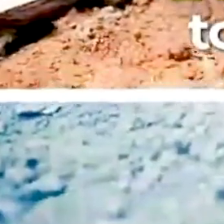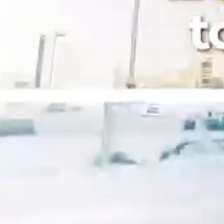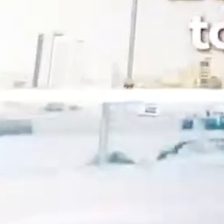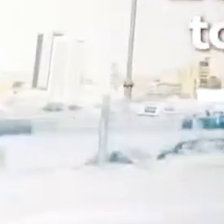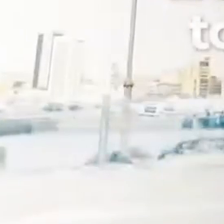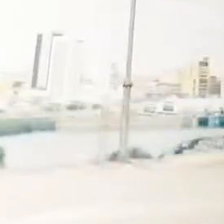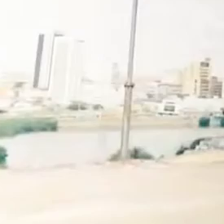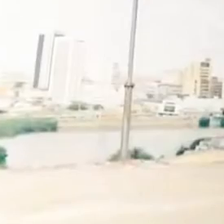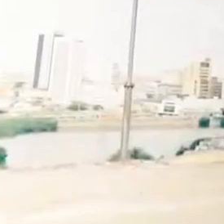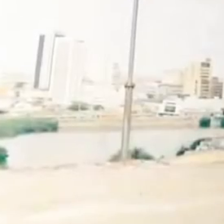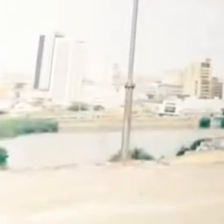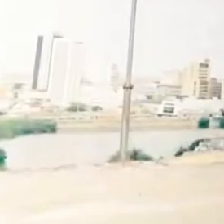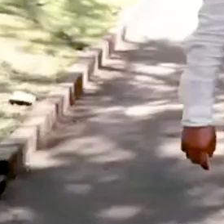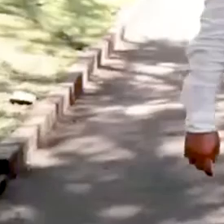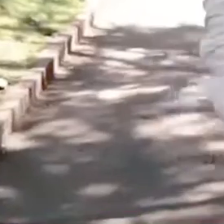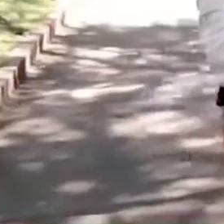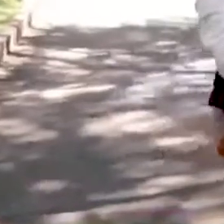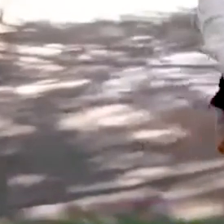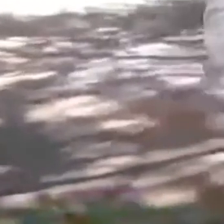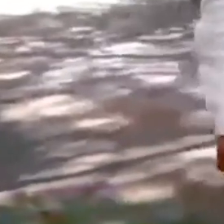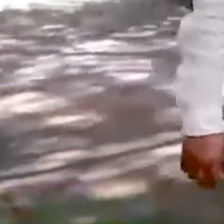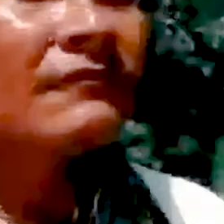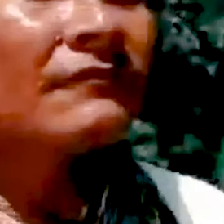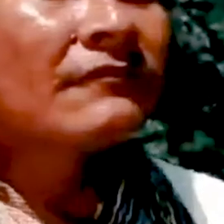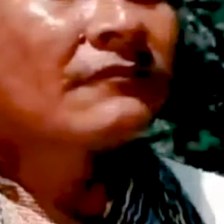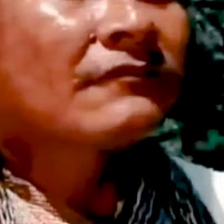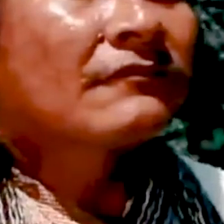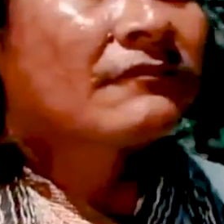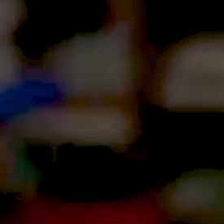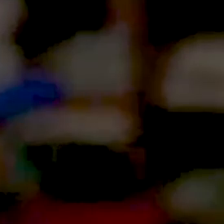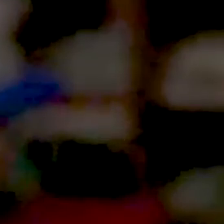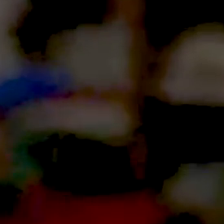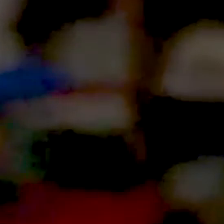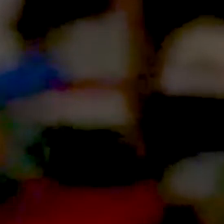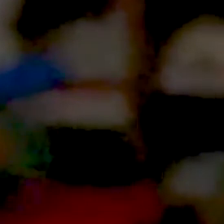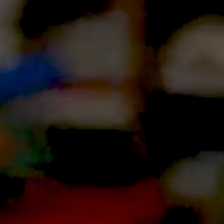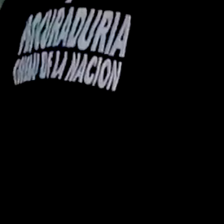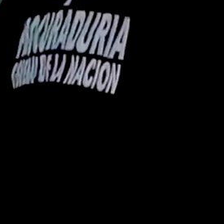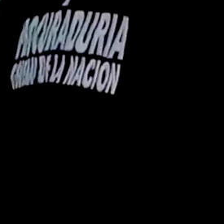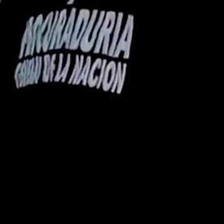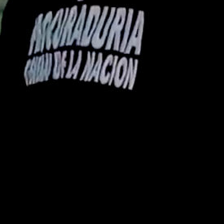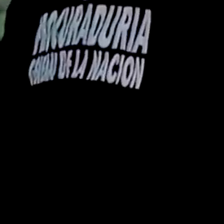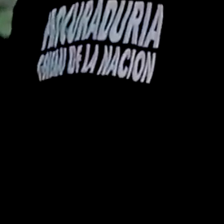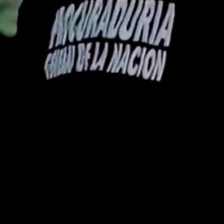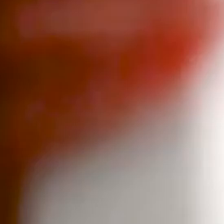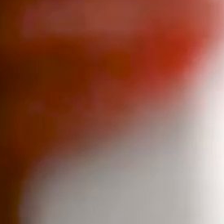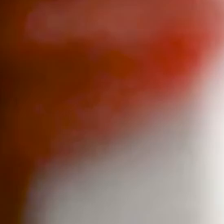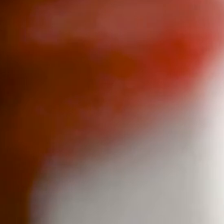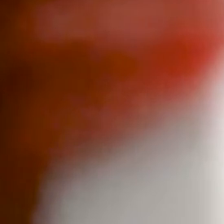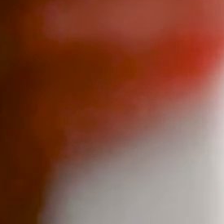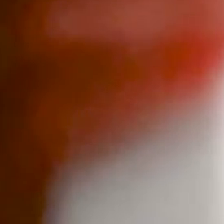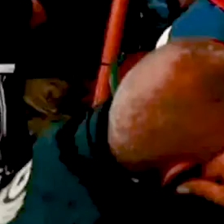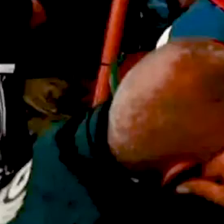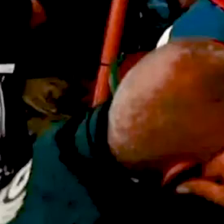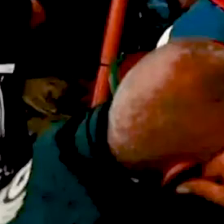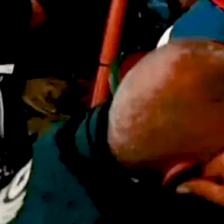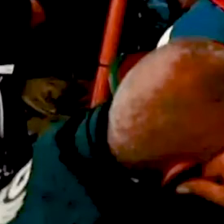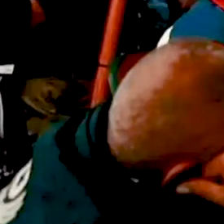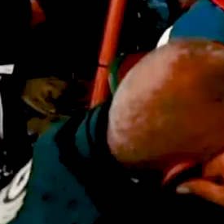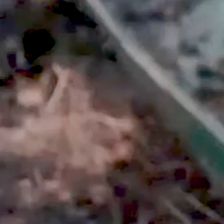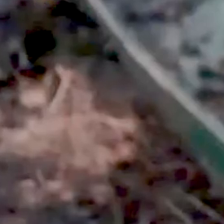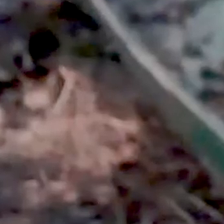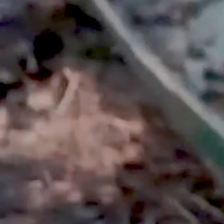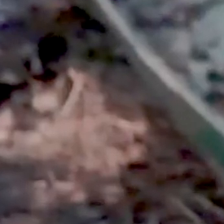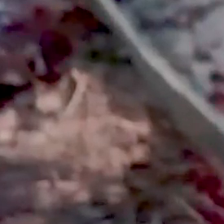los derechos de todos los colombianos. Se ejerció vigilancia superior con fines preventivos y de control de gestión,